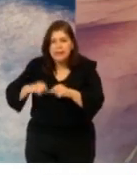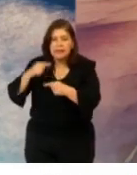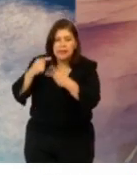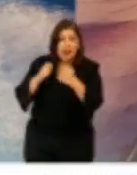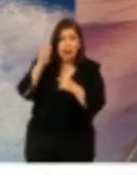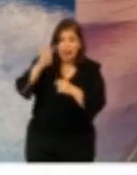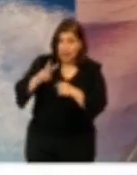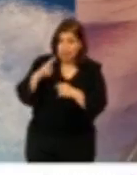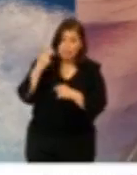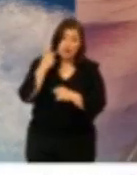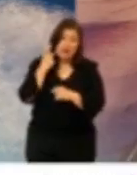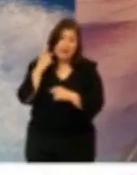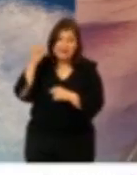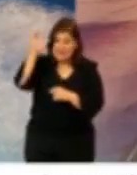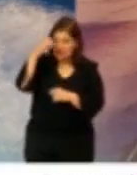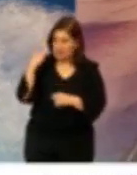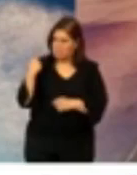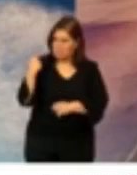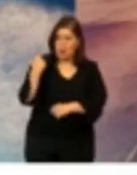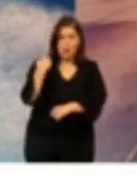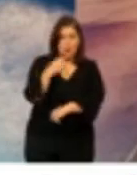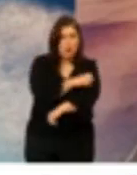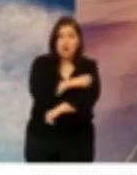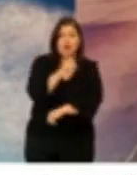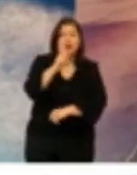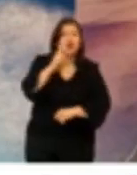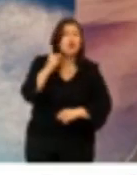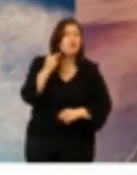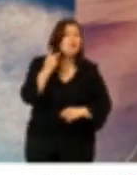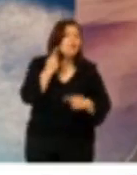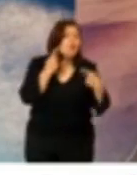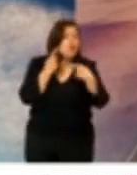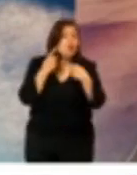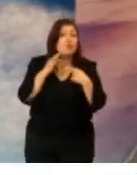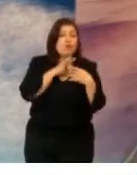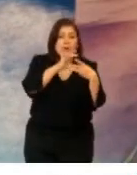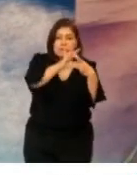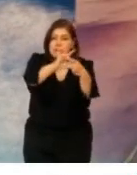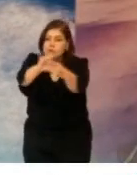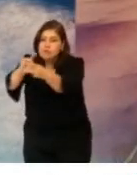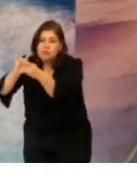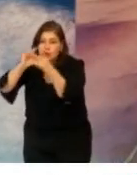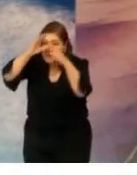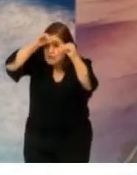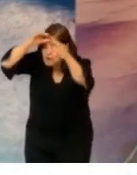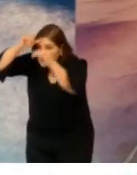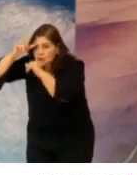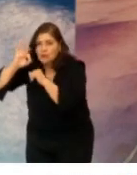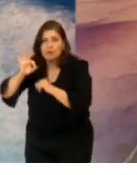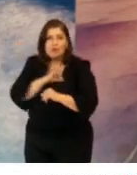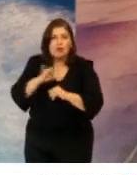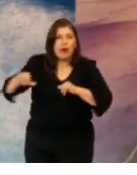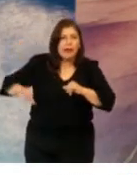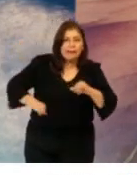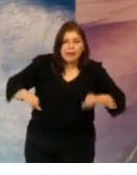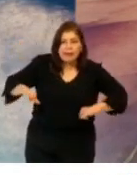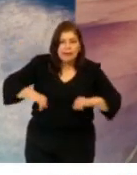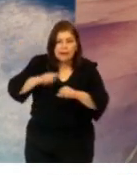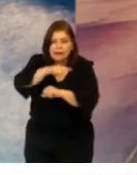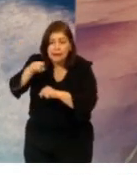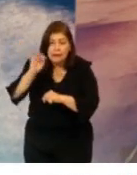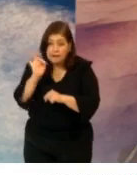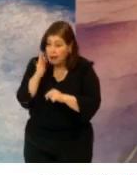poder. La política es el arte de crear convergencia de intereses. Porque si no